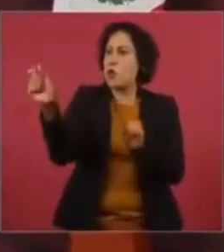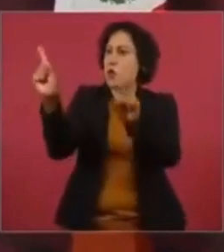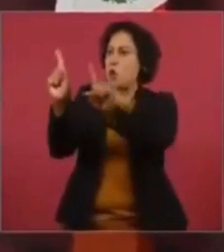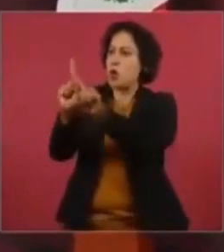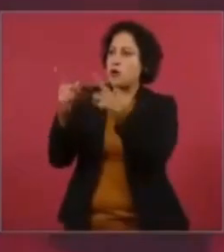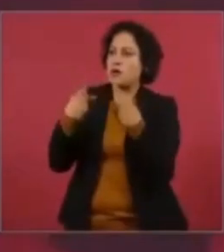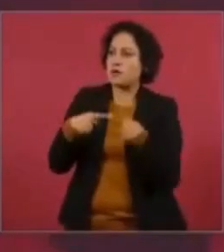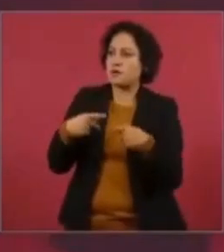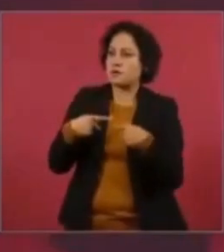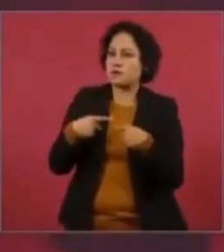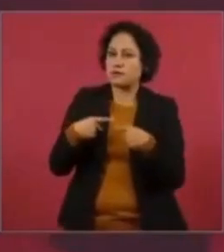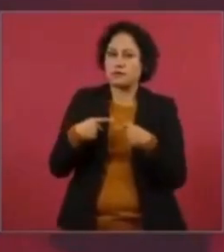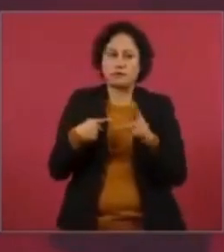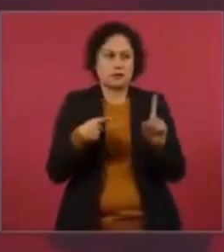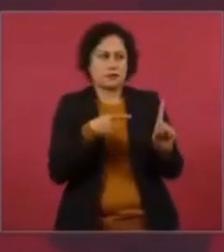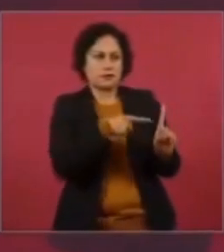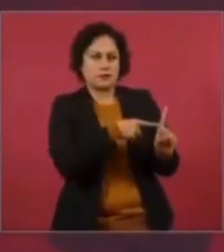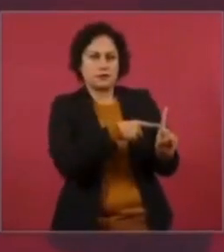ver Andrés?